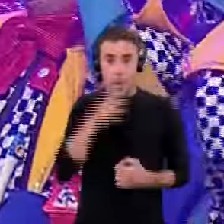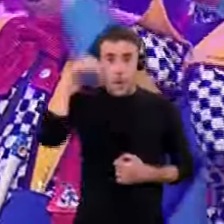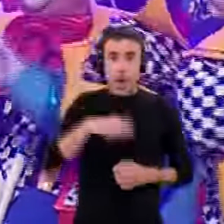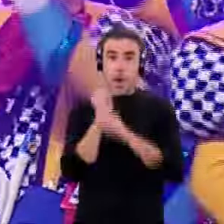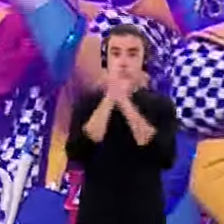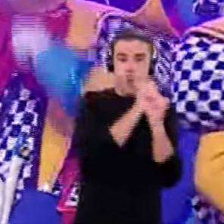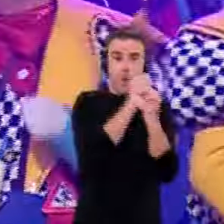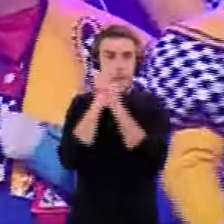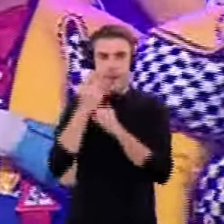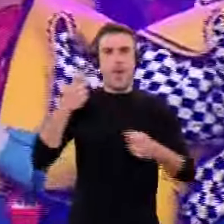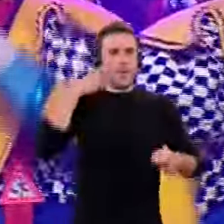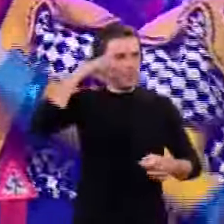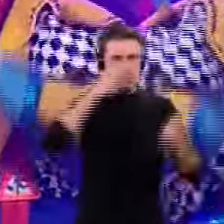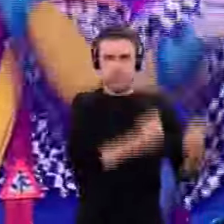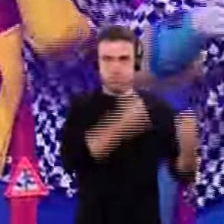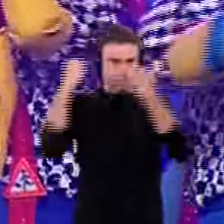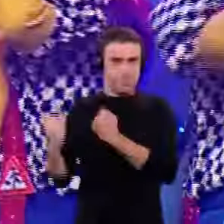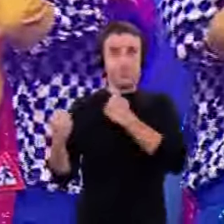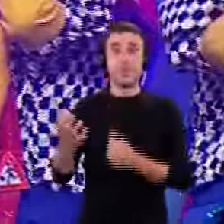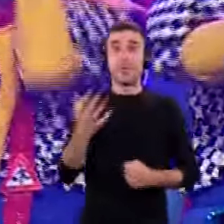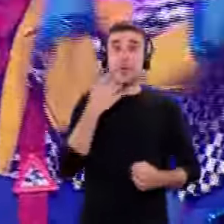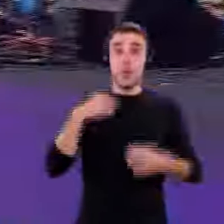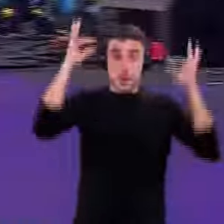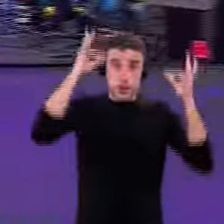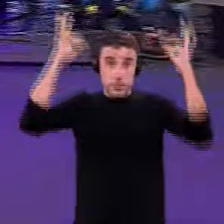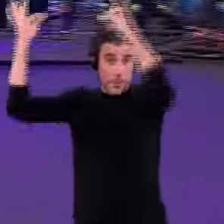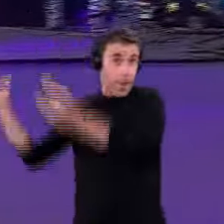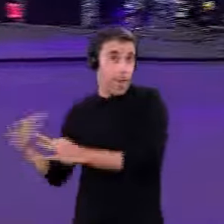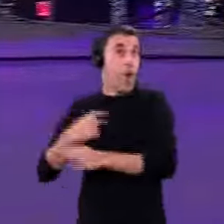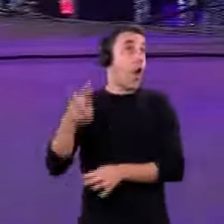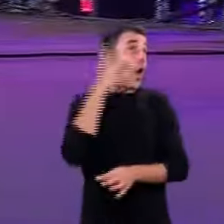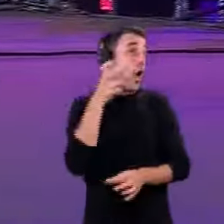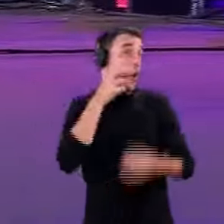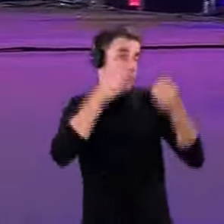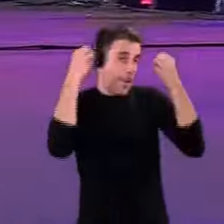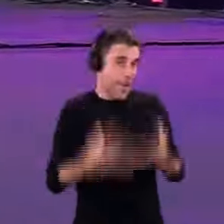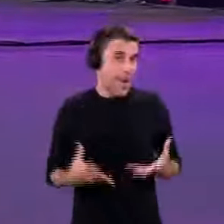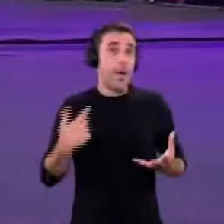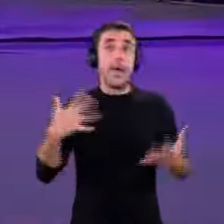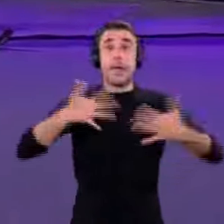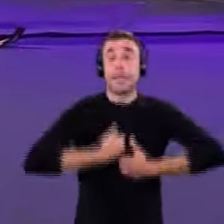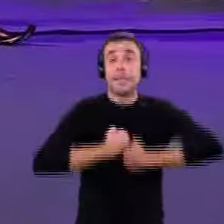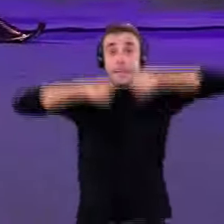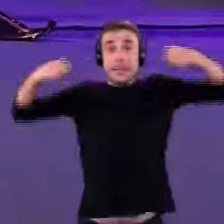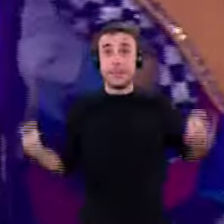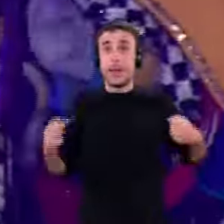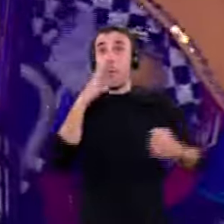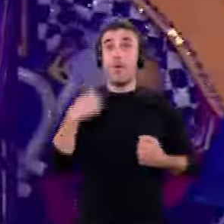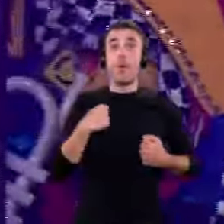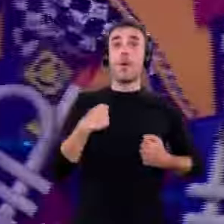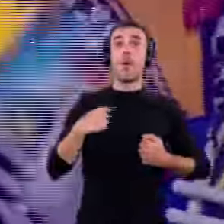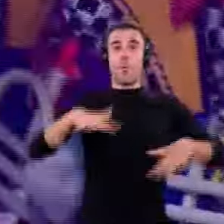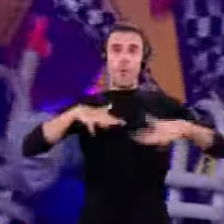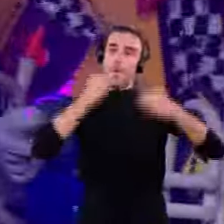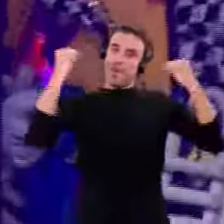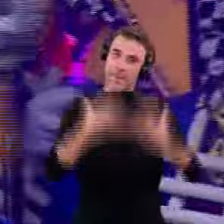Murga, la grande especialista. Si me quito el tocado para oír el tono bien, me quito la chaqueta para poderme